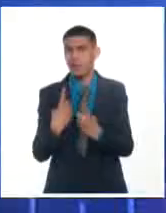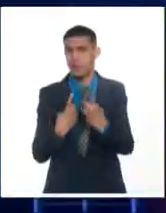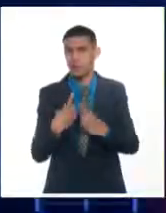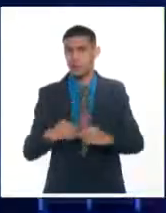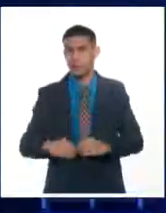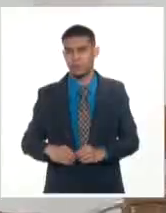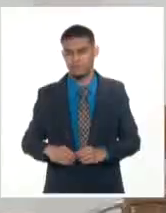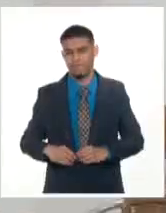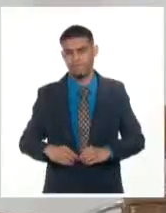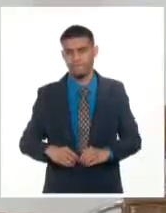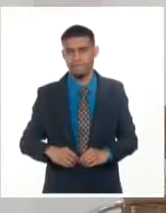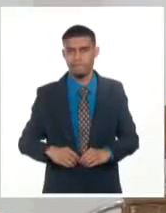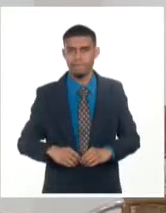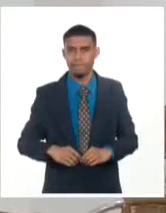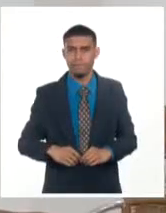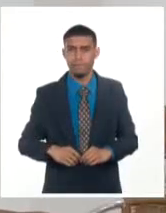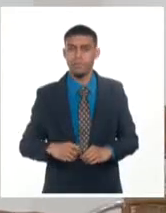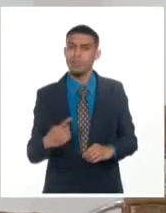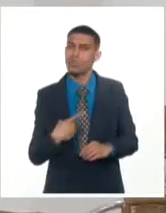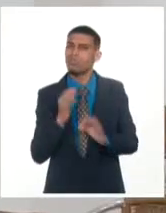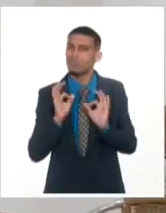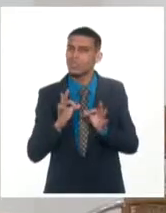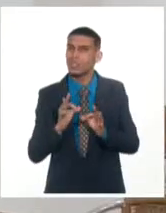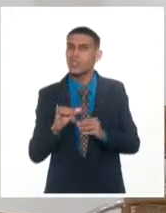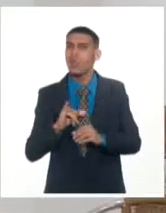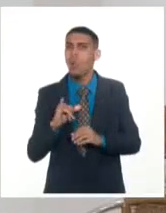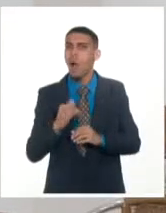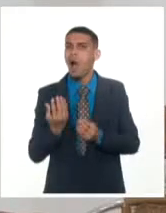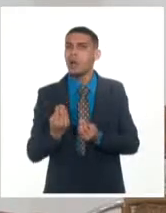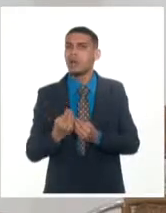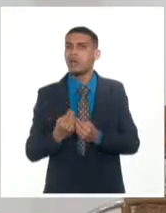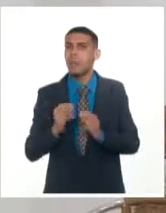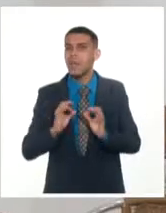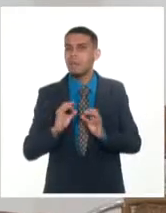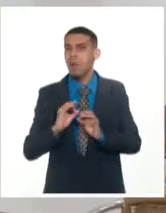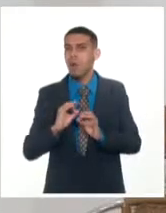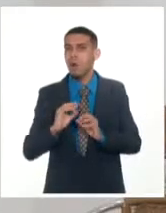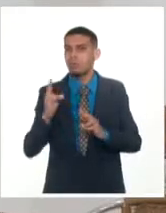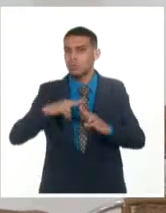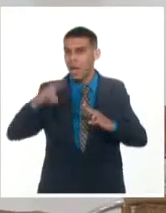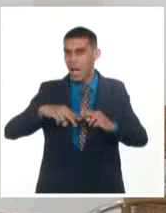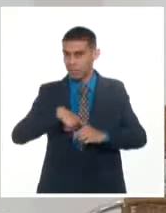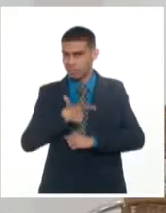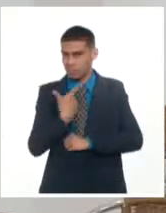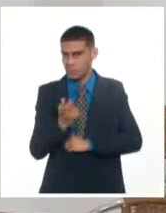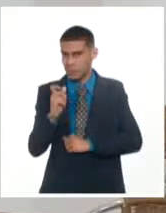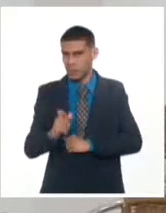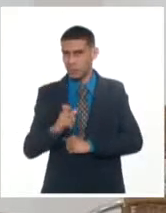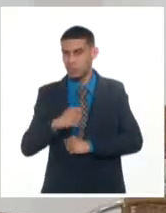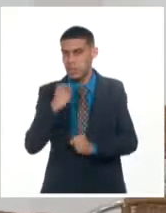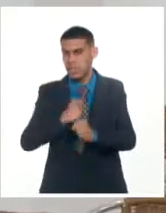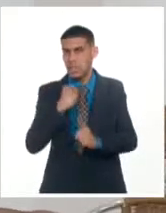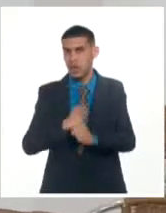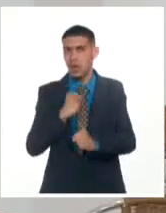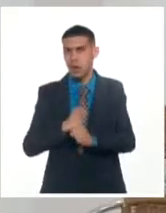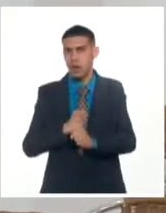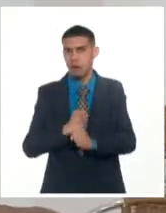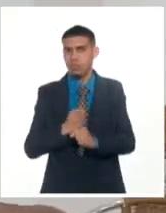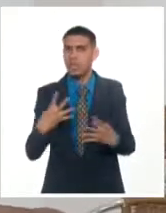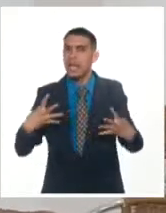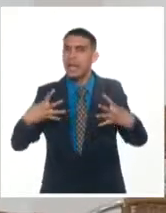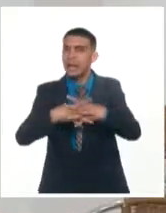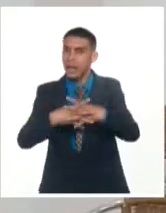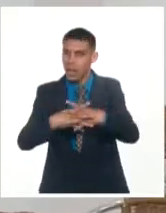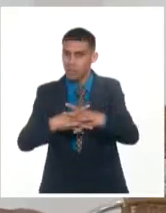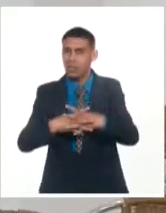huella. Tratamos sobre todo de humanizar los personajes en su trabajo, es decir, en la relación entre ellos, es